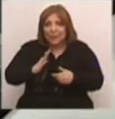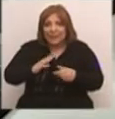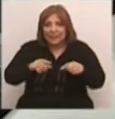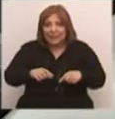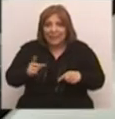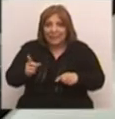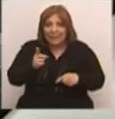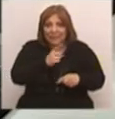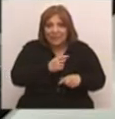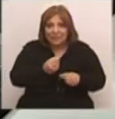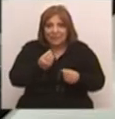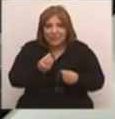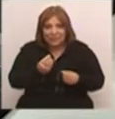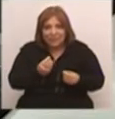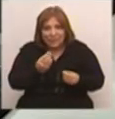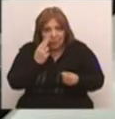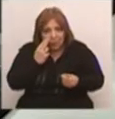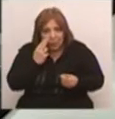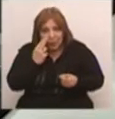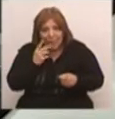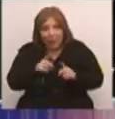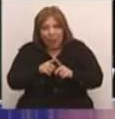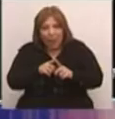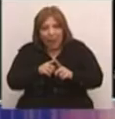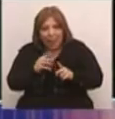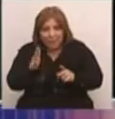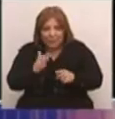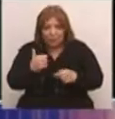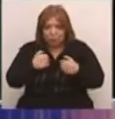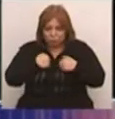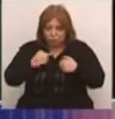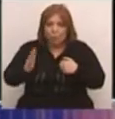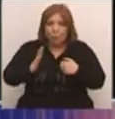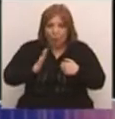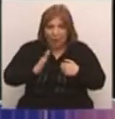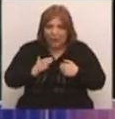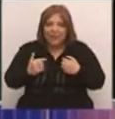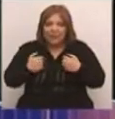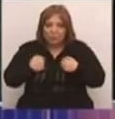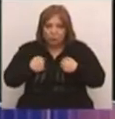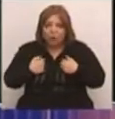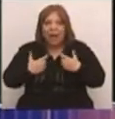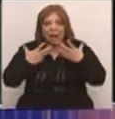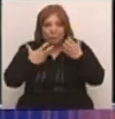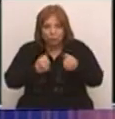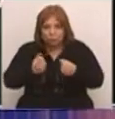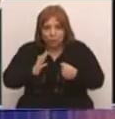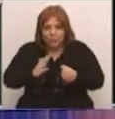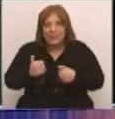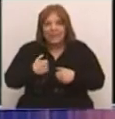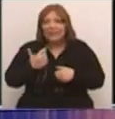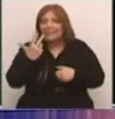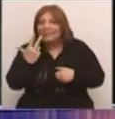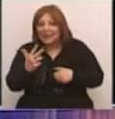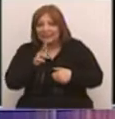¿no le estaban cobrando ser mujer? Yo soy mujer, reivindico el papel de la mujer. Tengo tres hijas